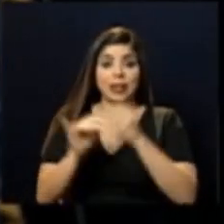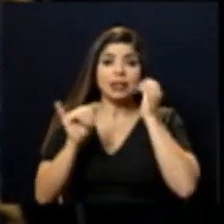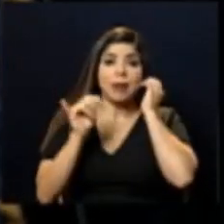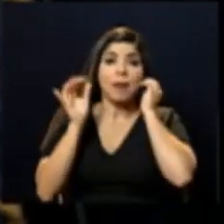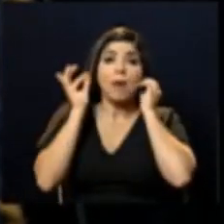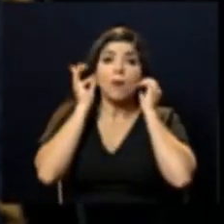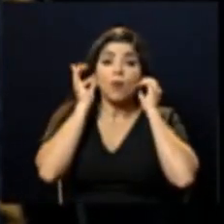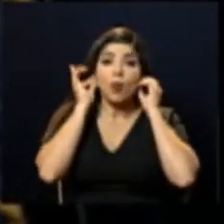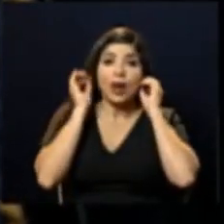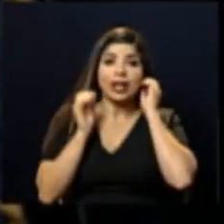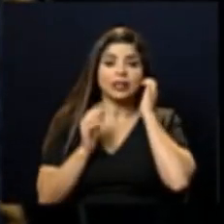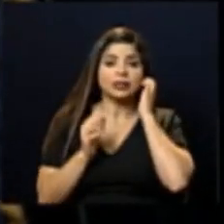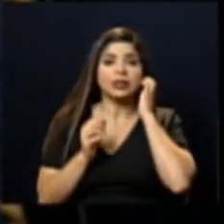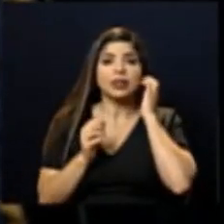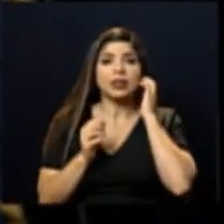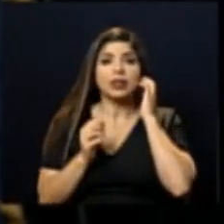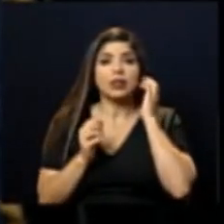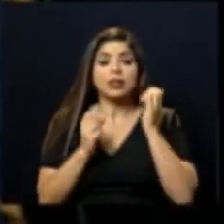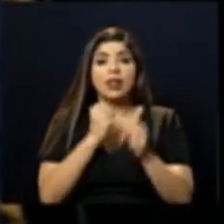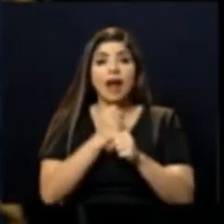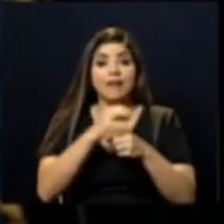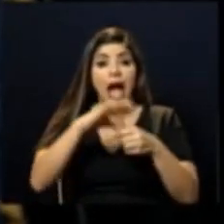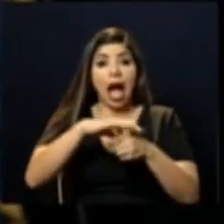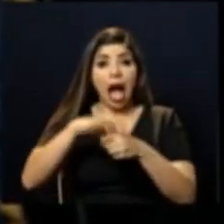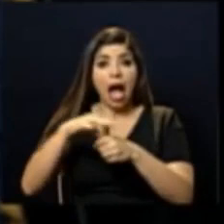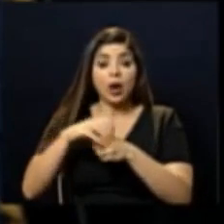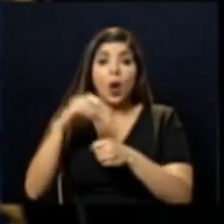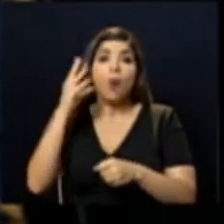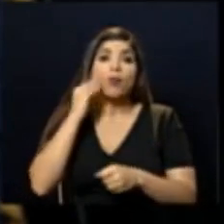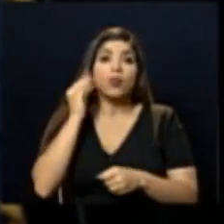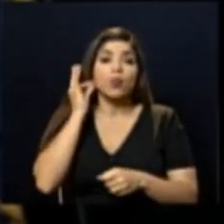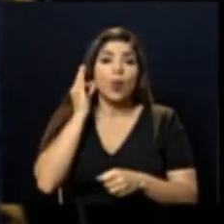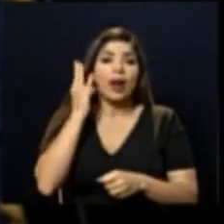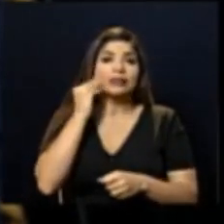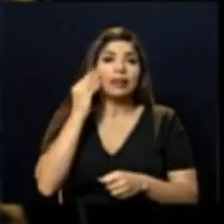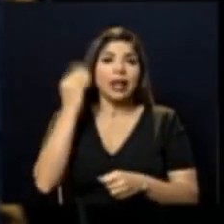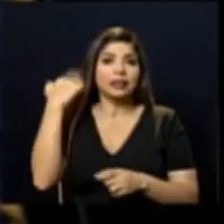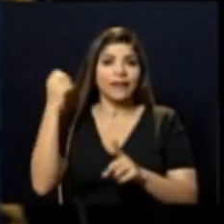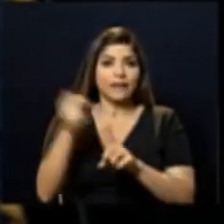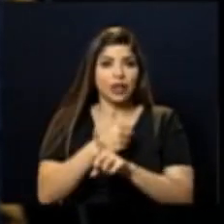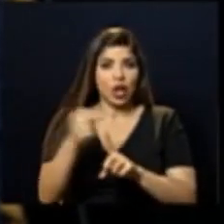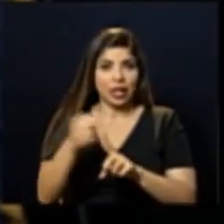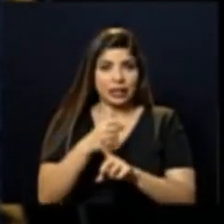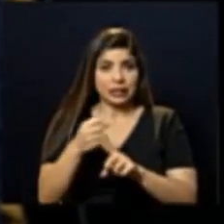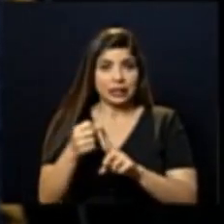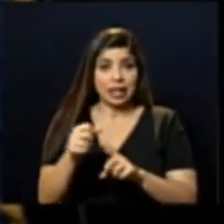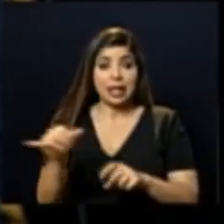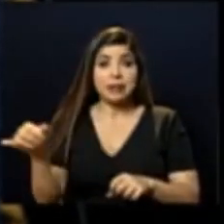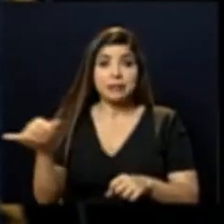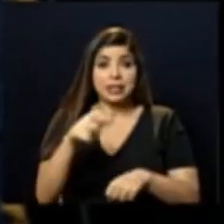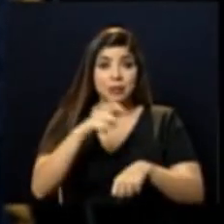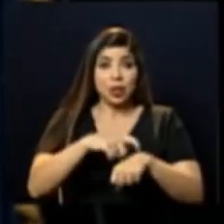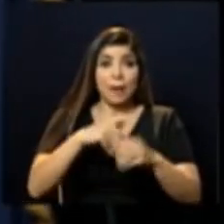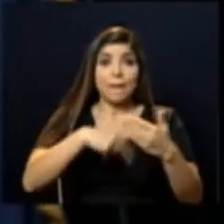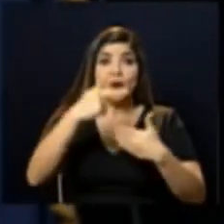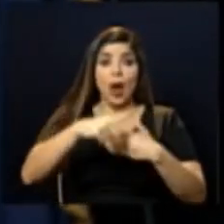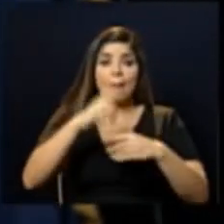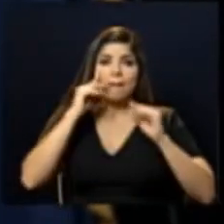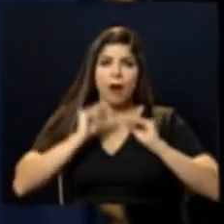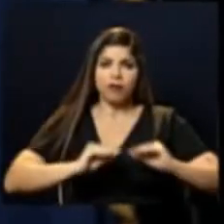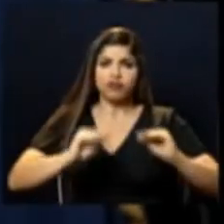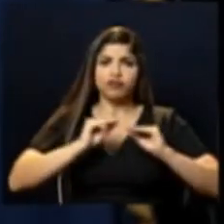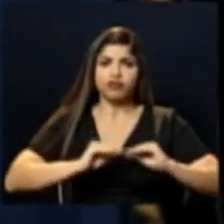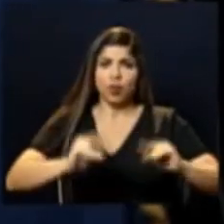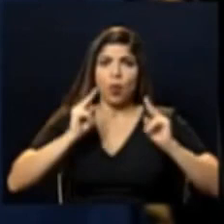mujeres vinculadas al agro o víctimas de violencia. A su vez, el programa de formación